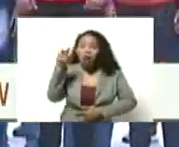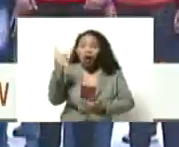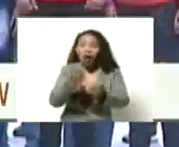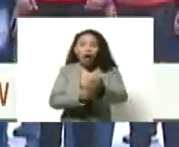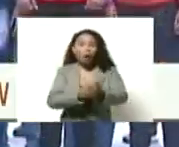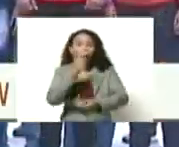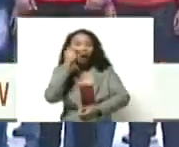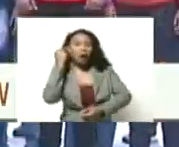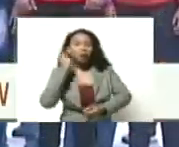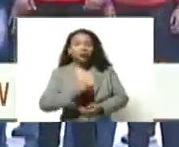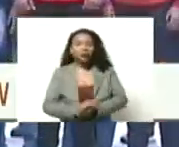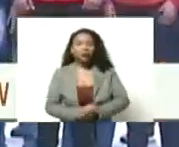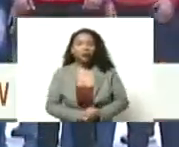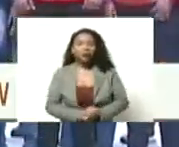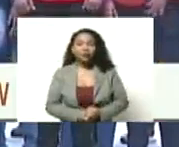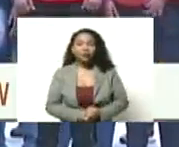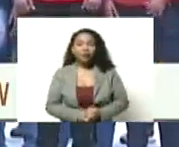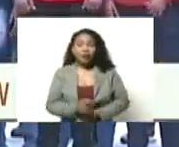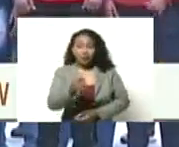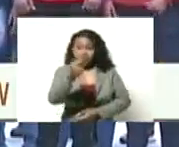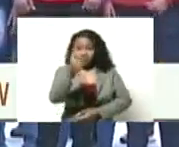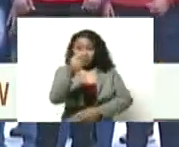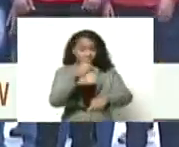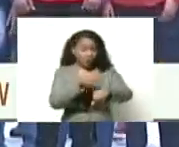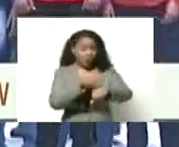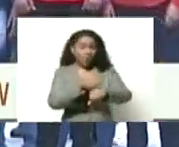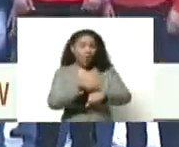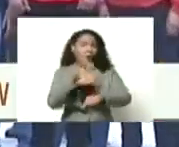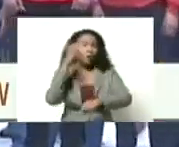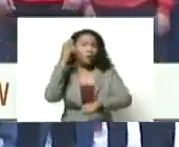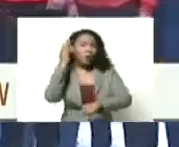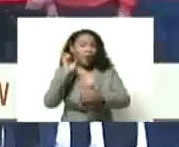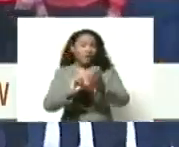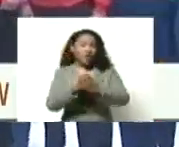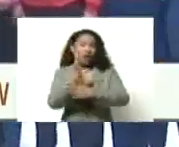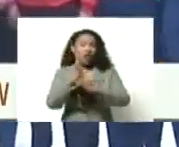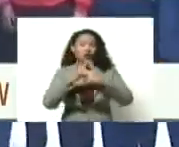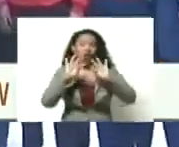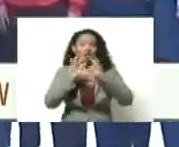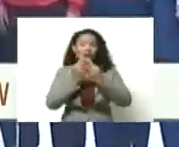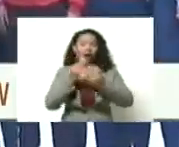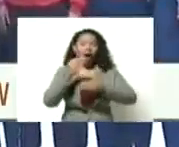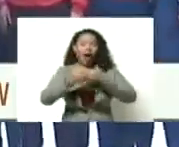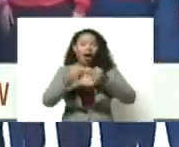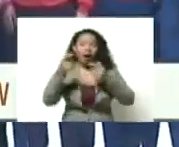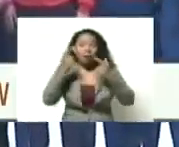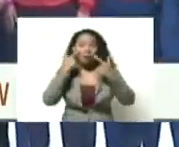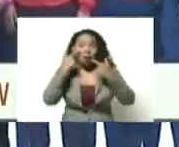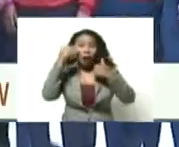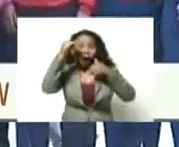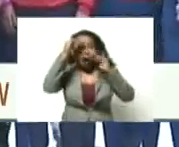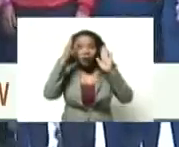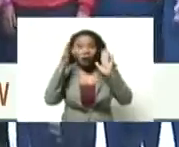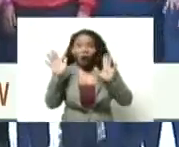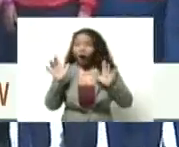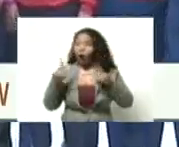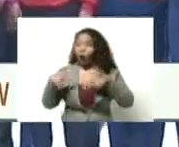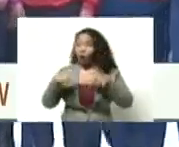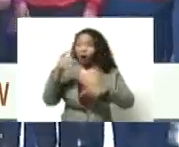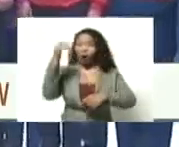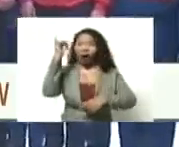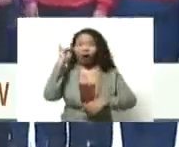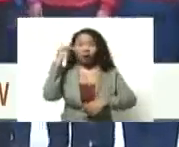hermanos que en poco tiempo Carmen flores y toda su familia se dará cuenta que el espacio que ellos